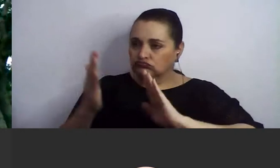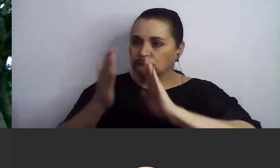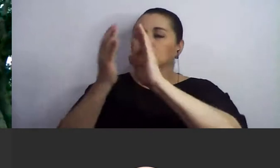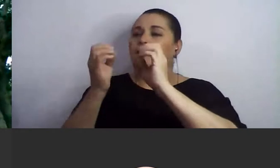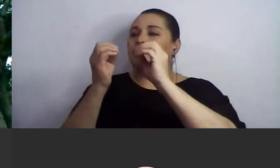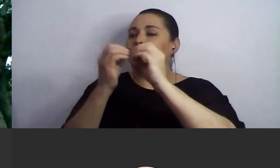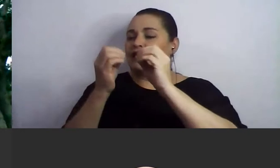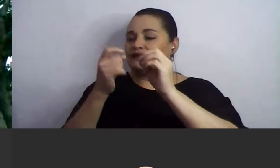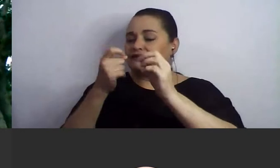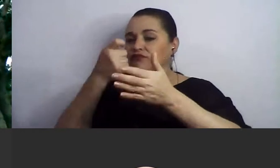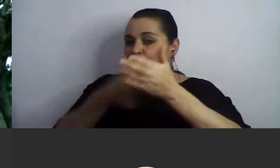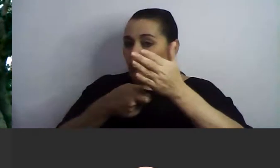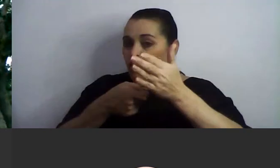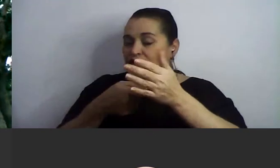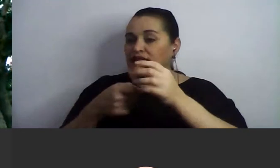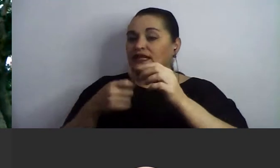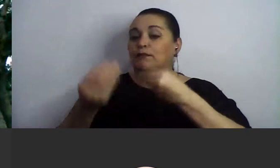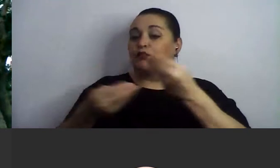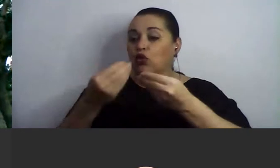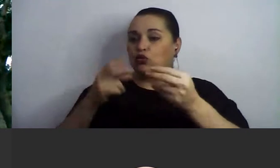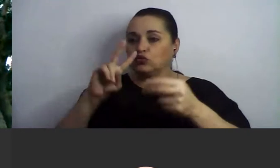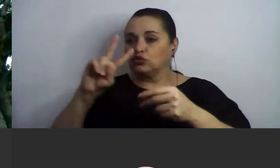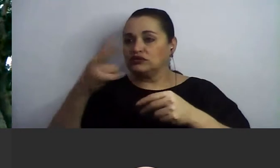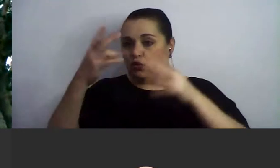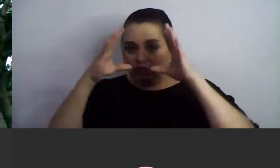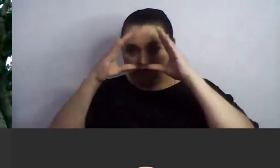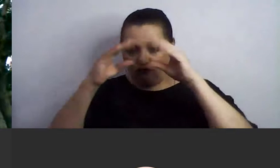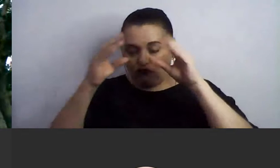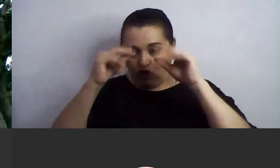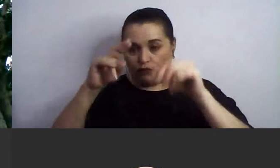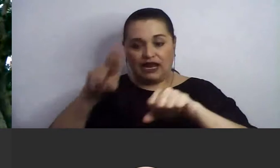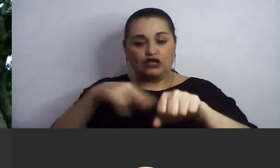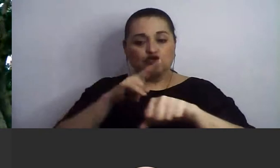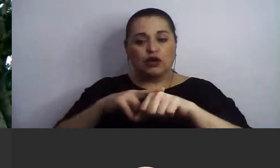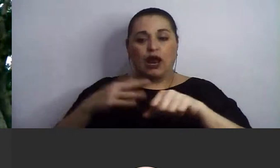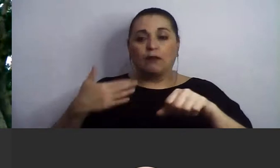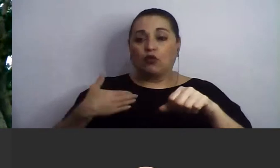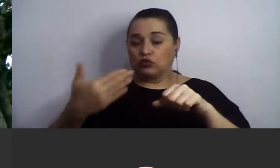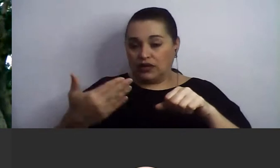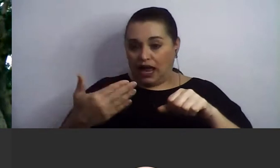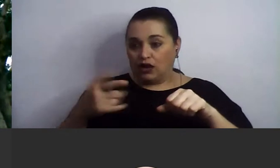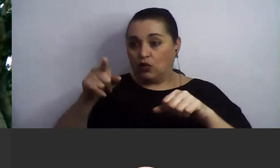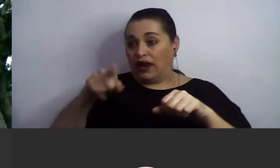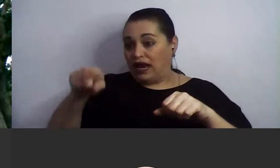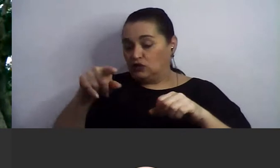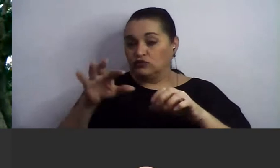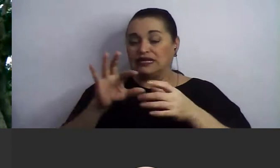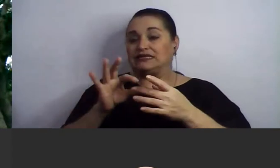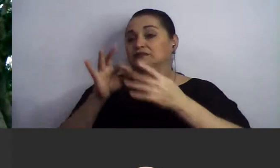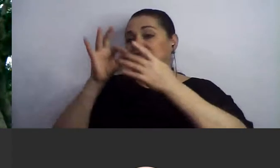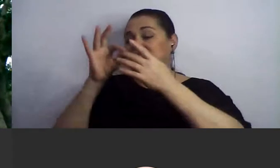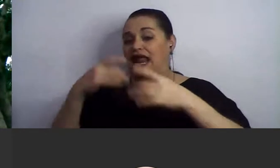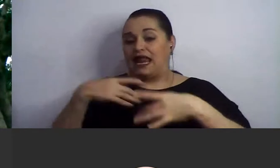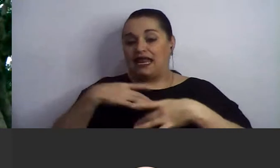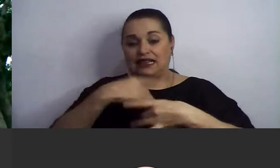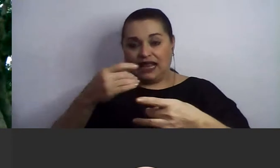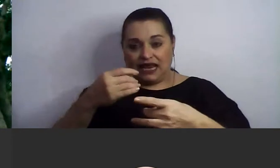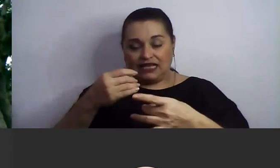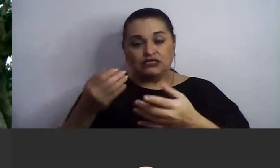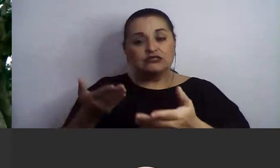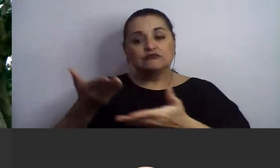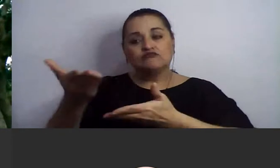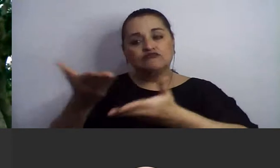intenso producto de este segundo informe nacional voluntario y para ellos es de especial interés también contribuir en los